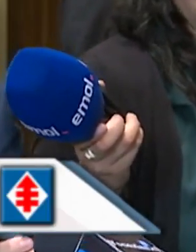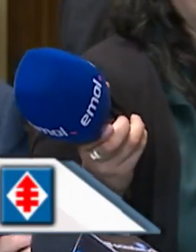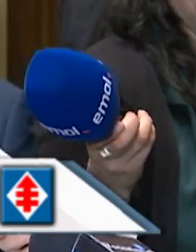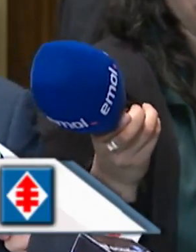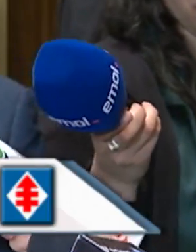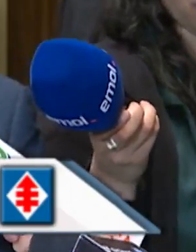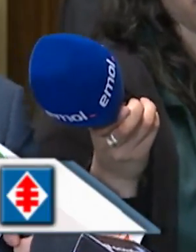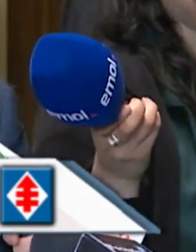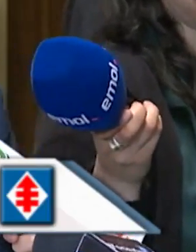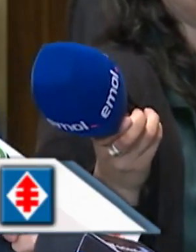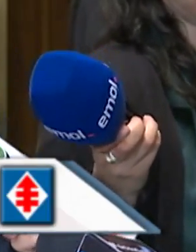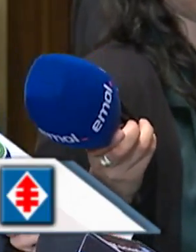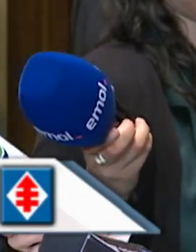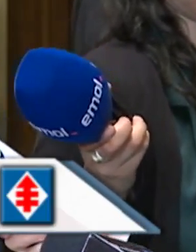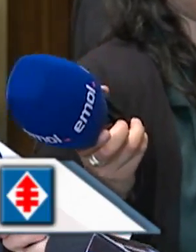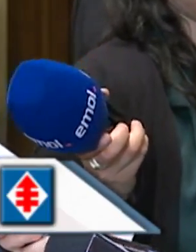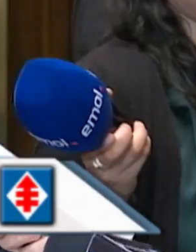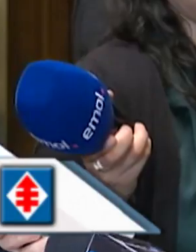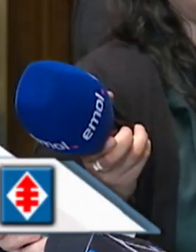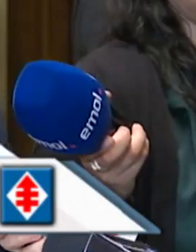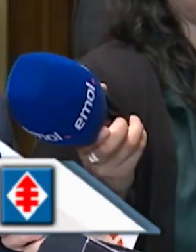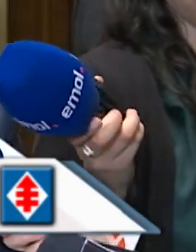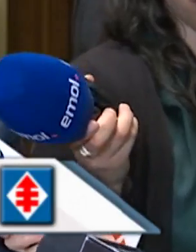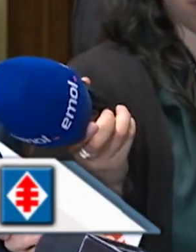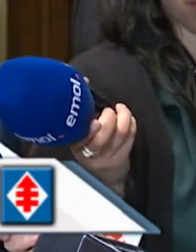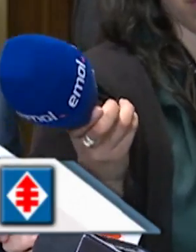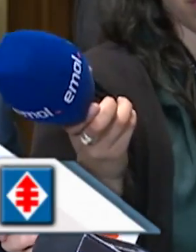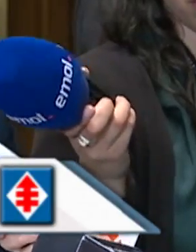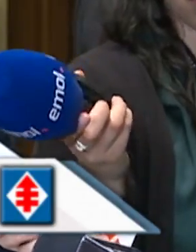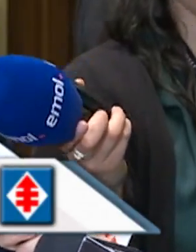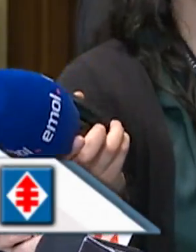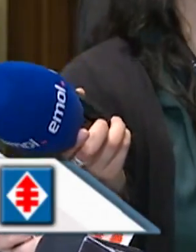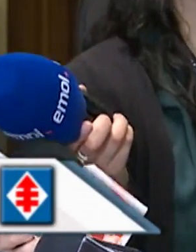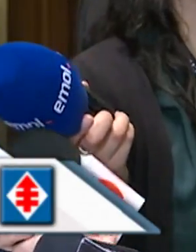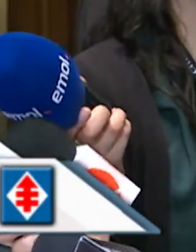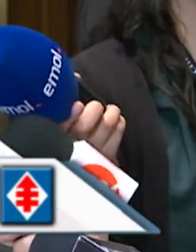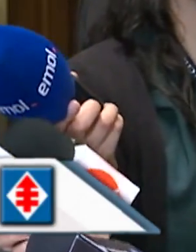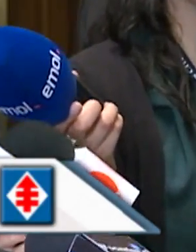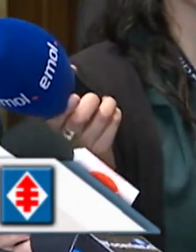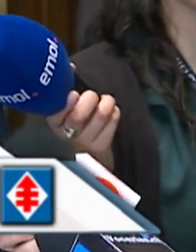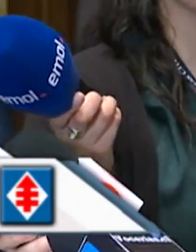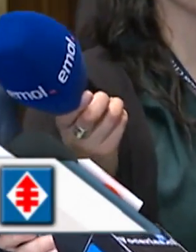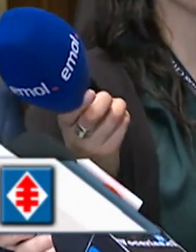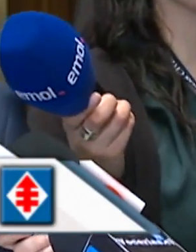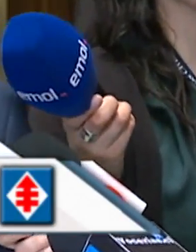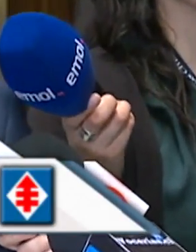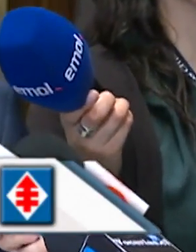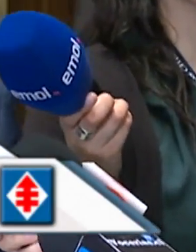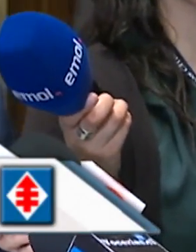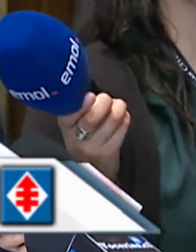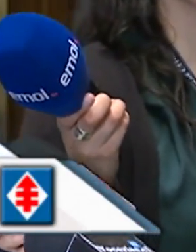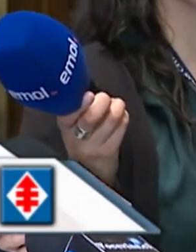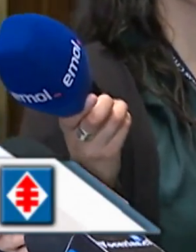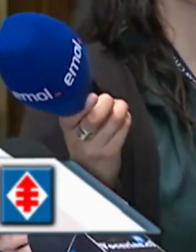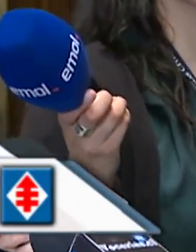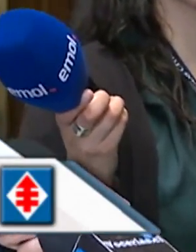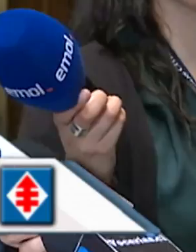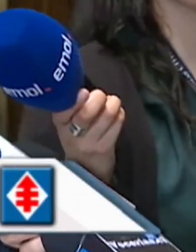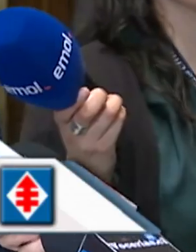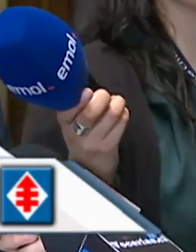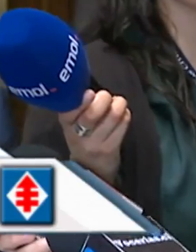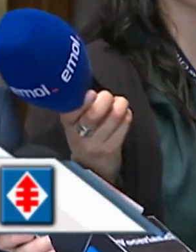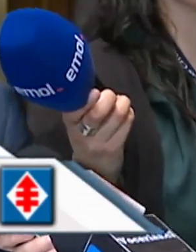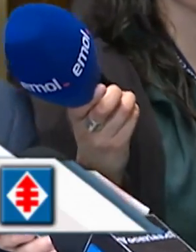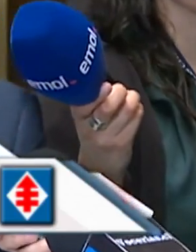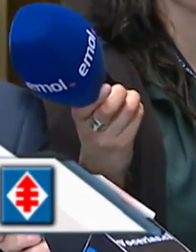ha sido uniforme en señalar que todas aquellas cláusulas eximente responsabilidad civil son nulas de nulidad absoluta han señalado también de que